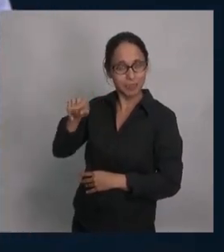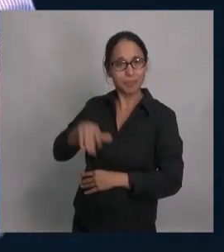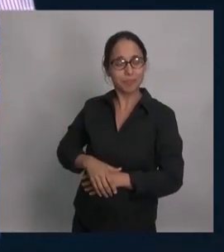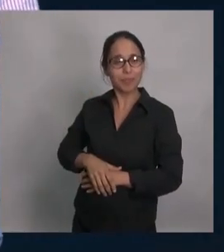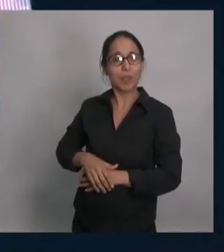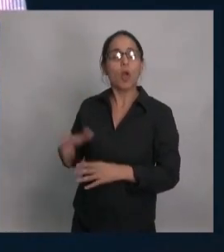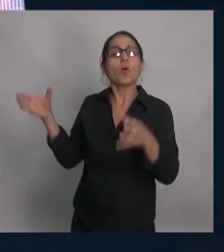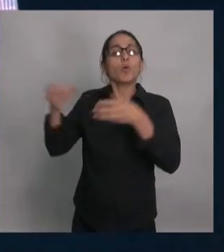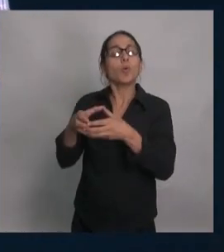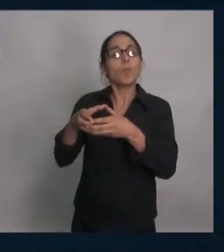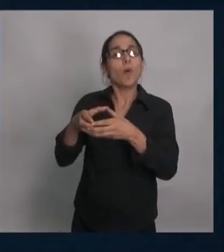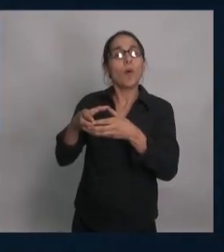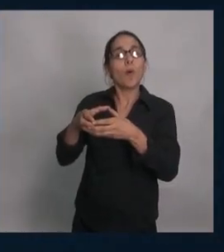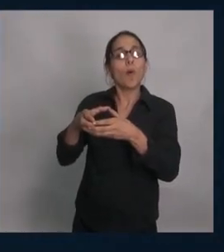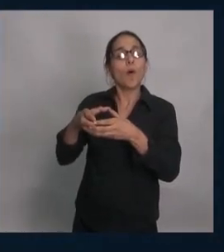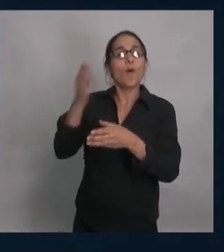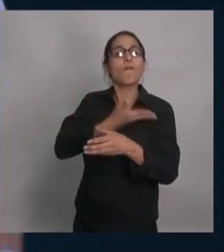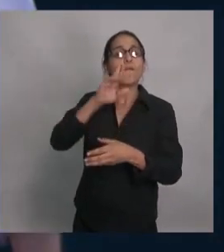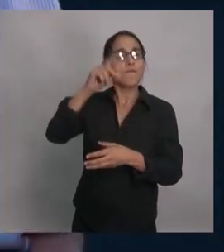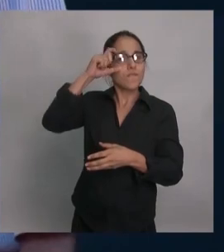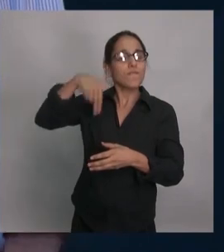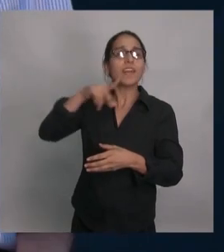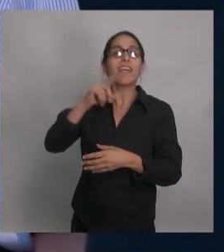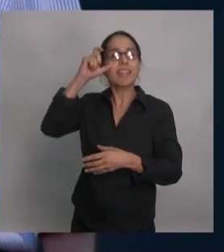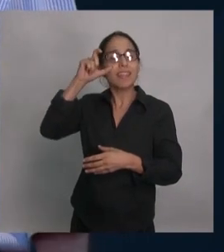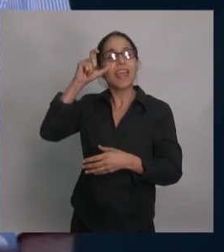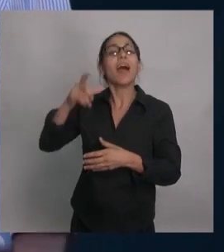Frente Amplio de Chile.